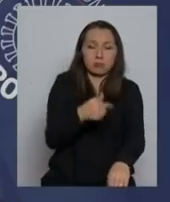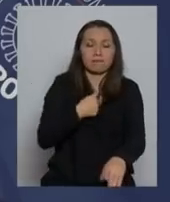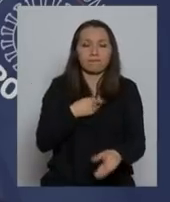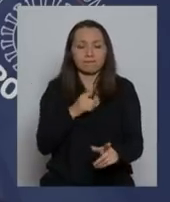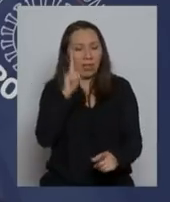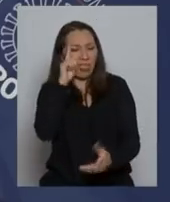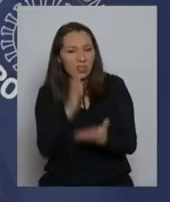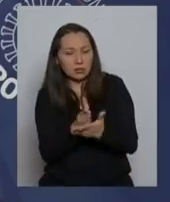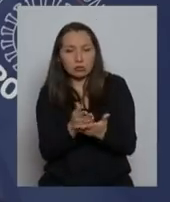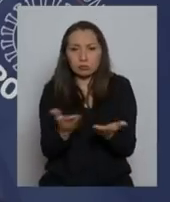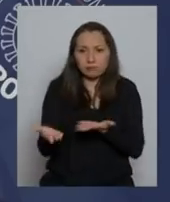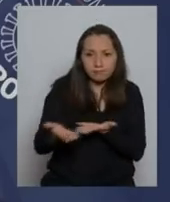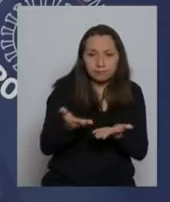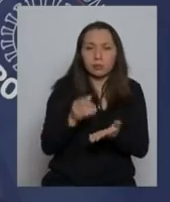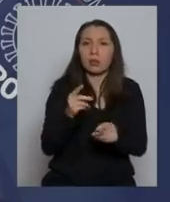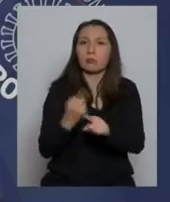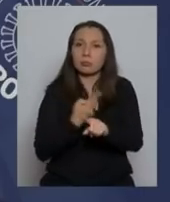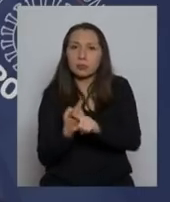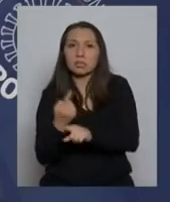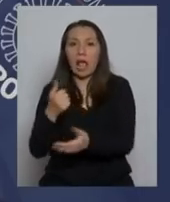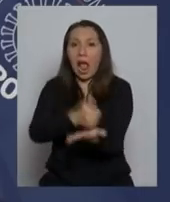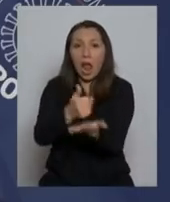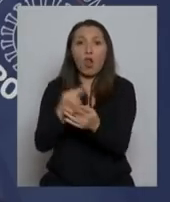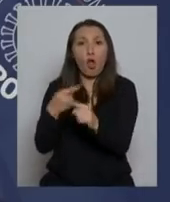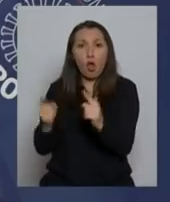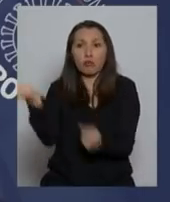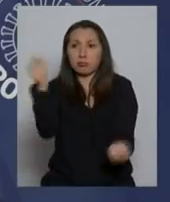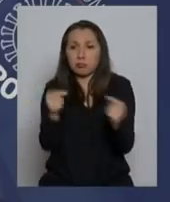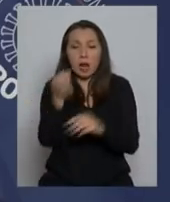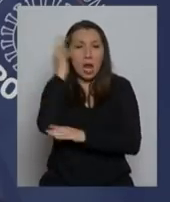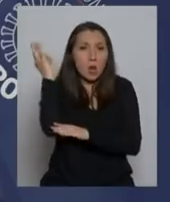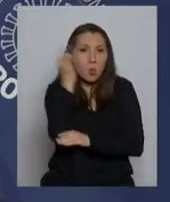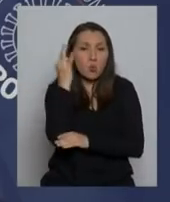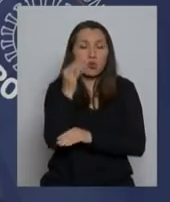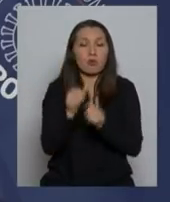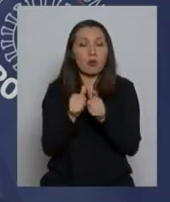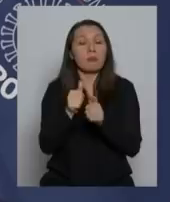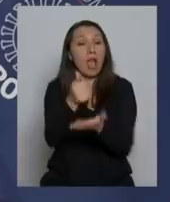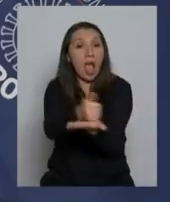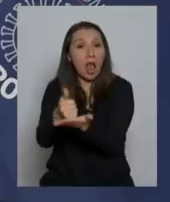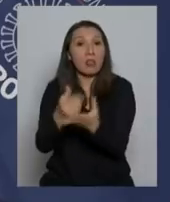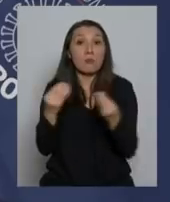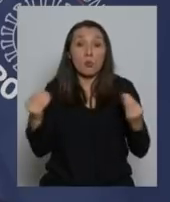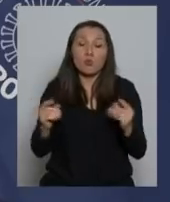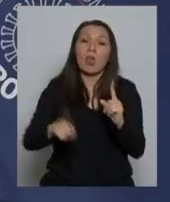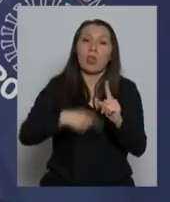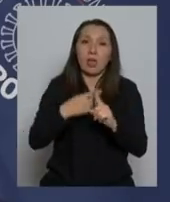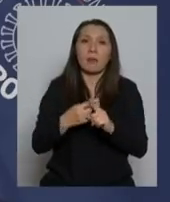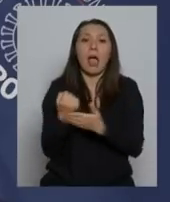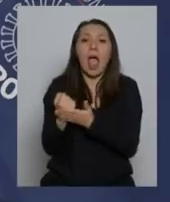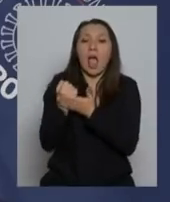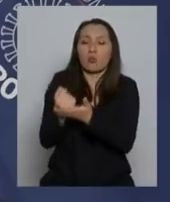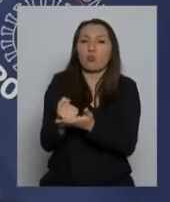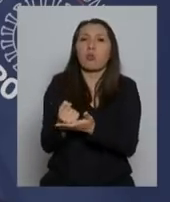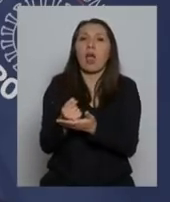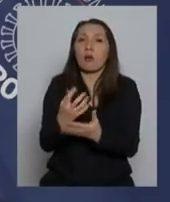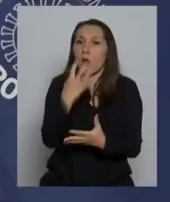tomamos decisiones, estuvimos con el alcalde y otros alcaldes también, se han allegado una cantidad adicional de